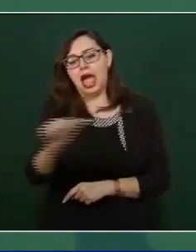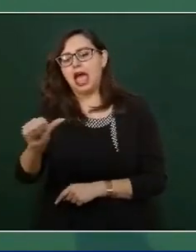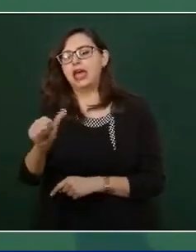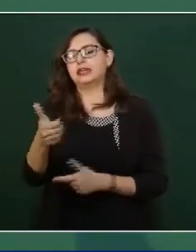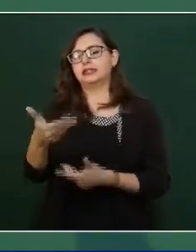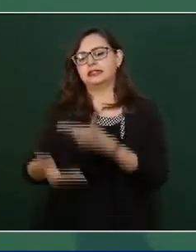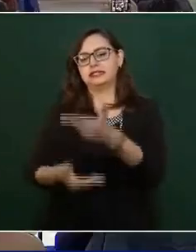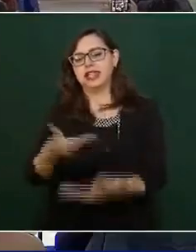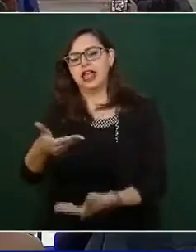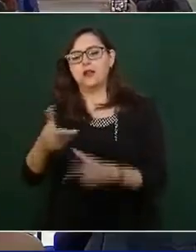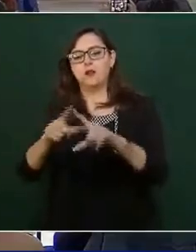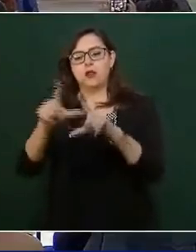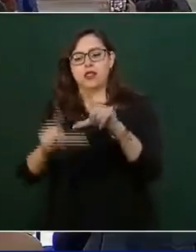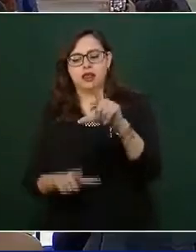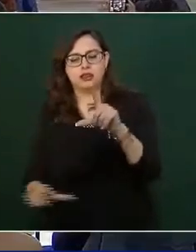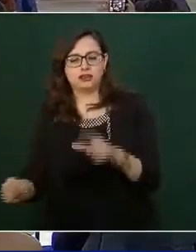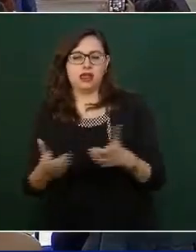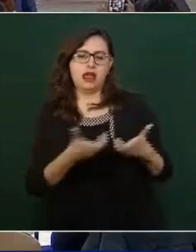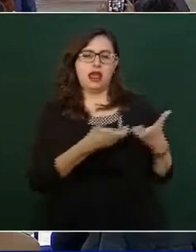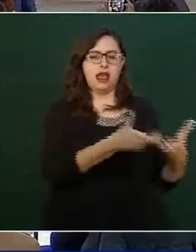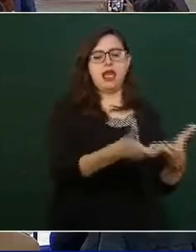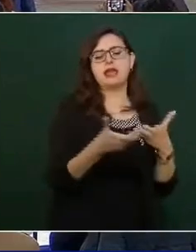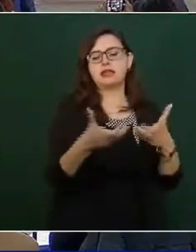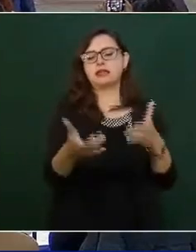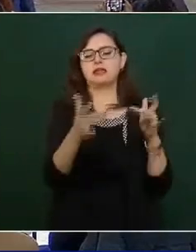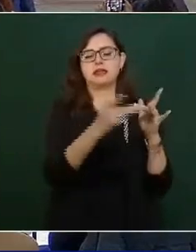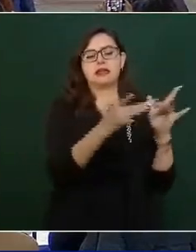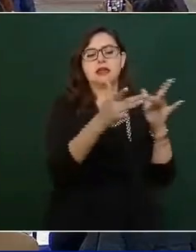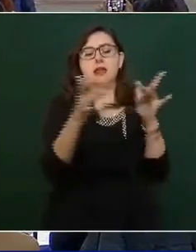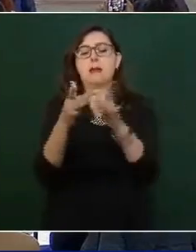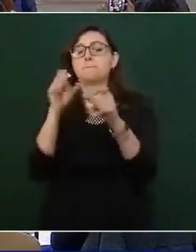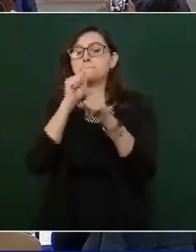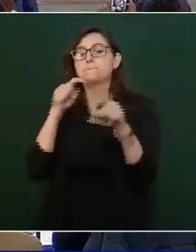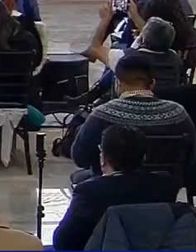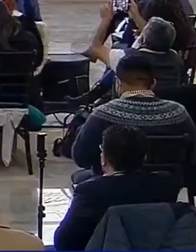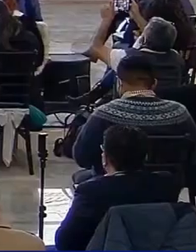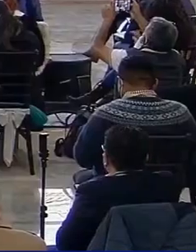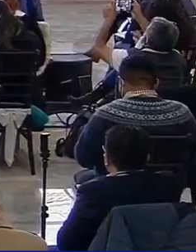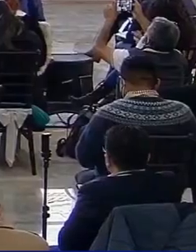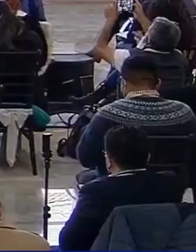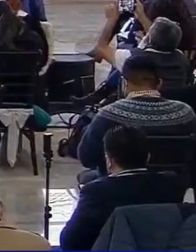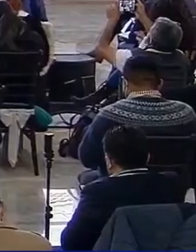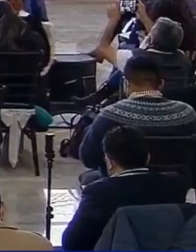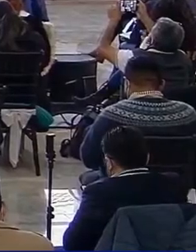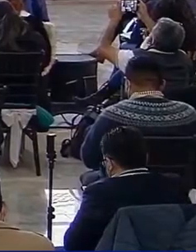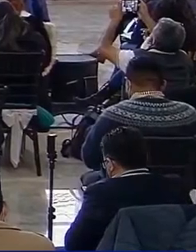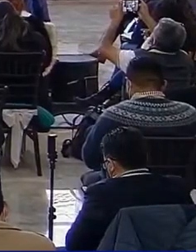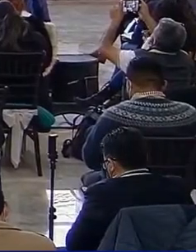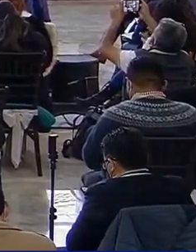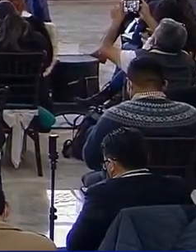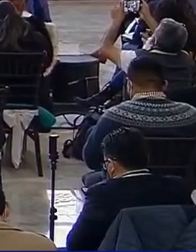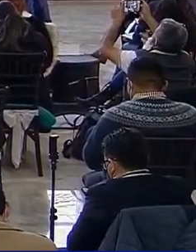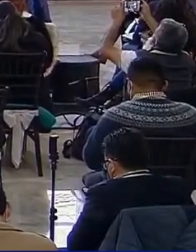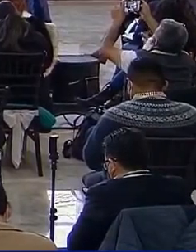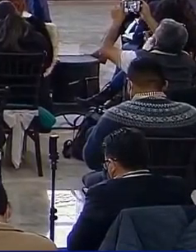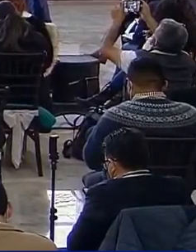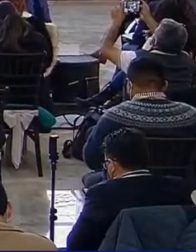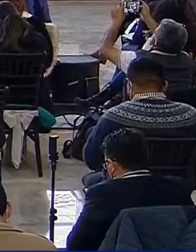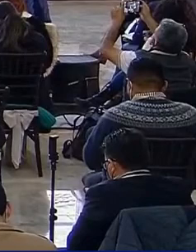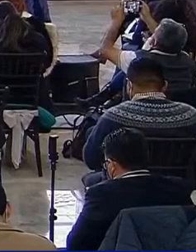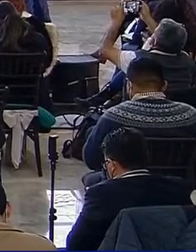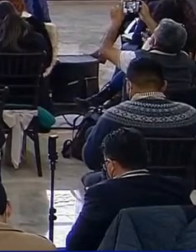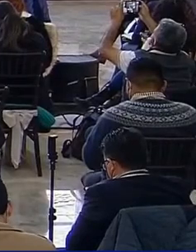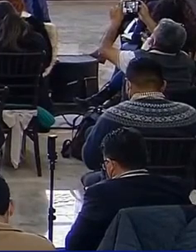obra del Centro de Transferencia Modal en Indios Verdes, que va a permitir la llegada de un nuevo Mexibus también al